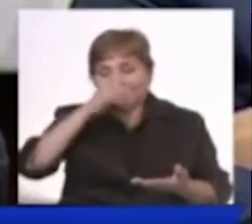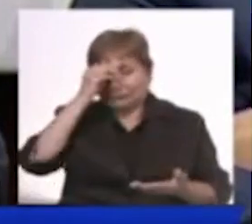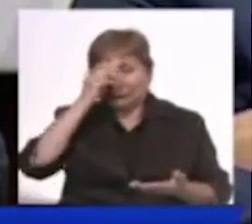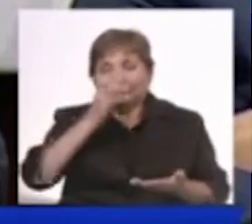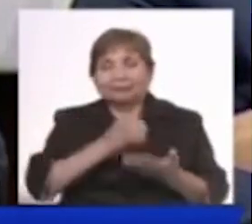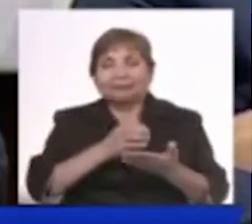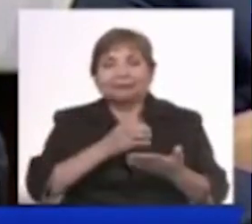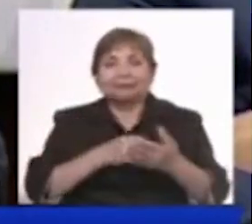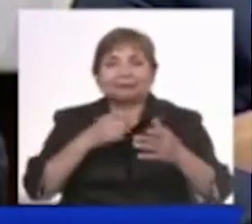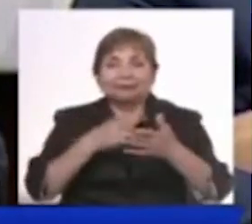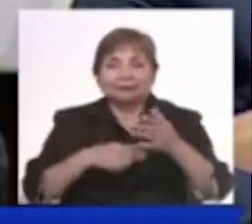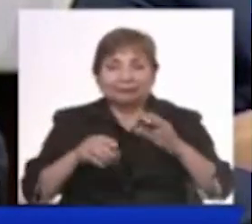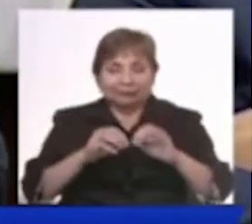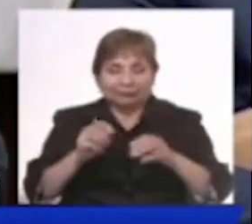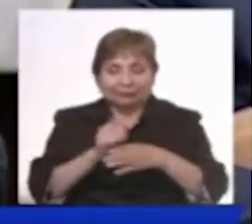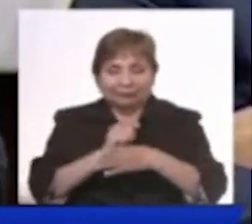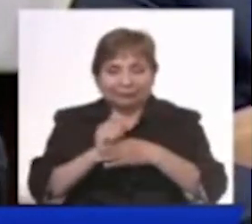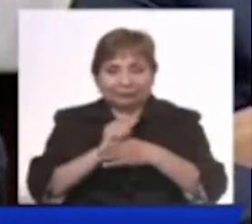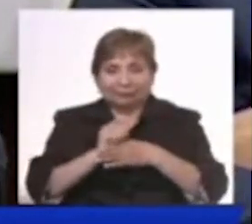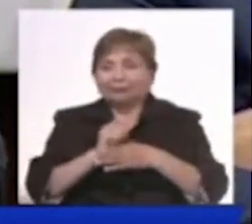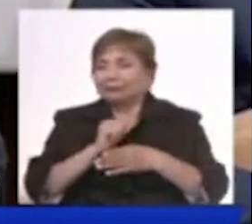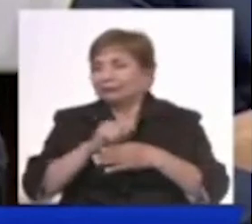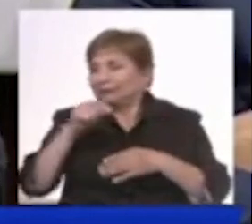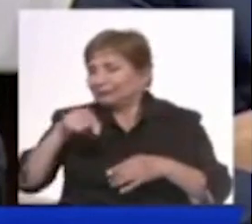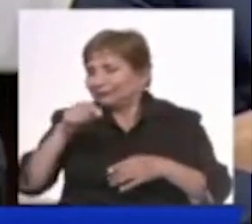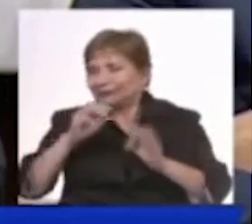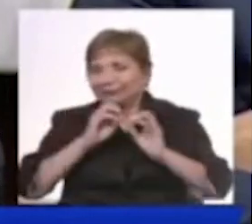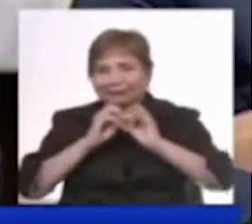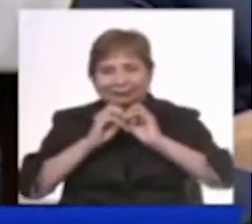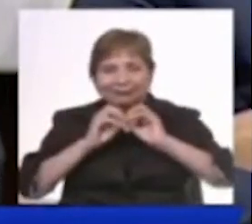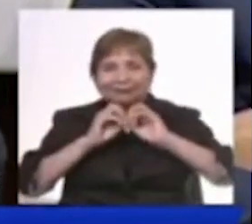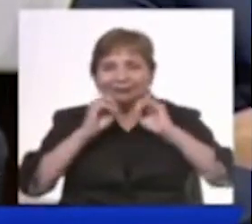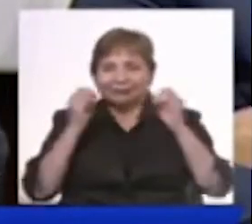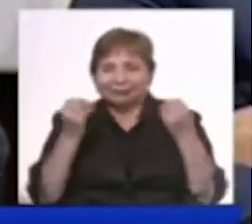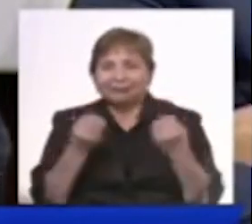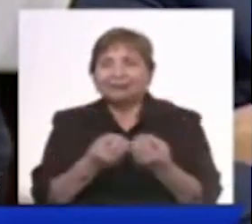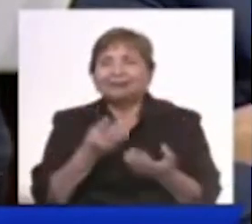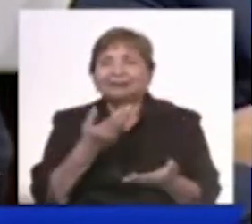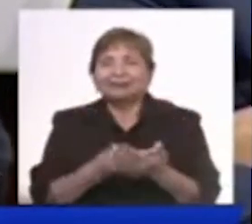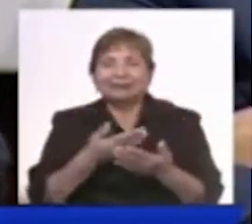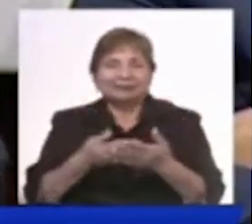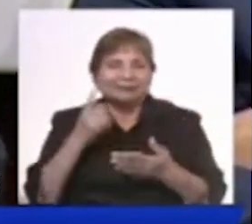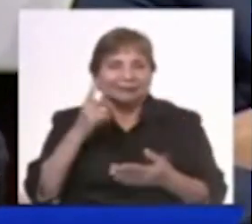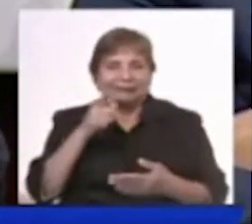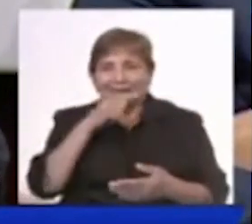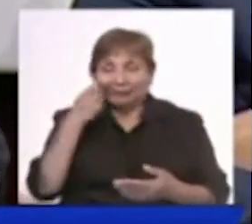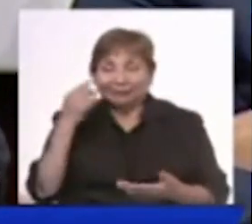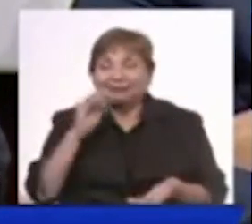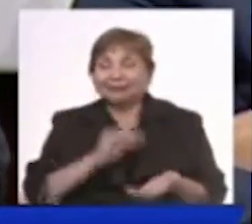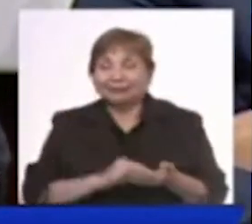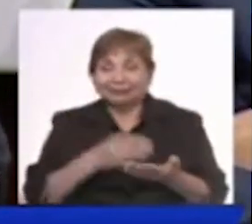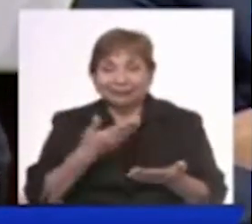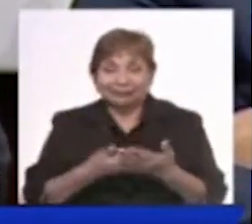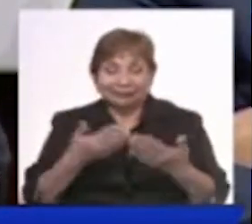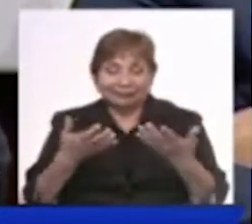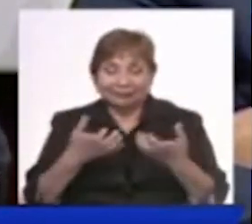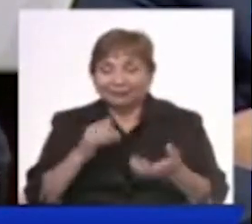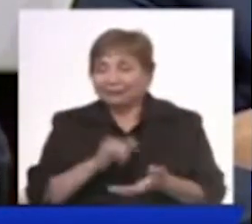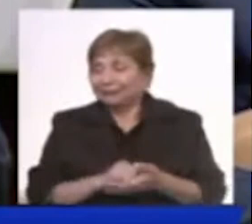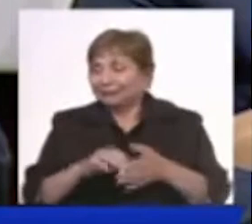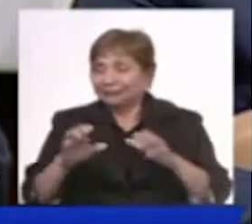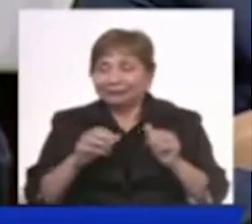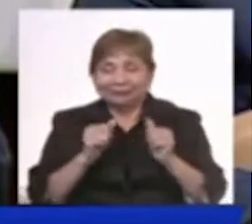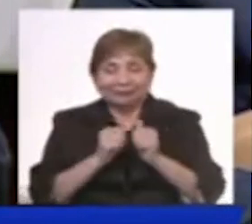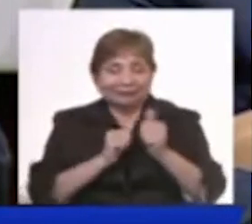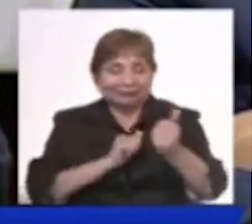aprendida y que lo vamos a poner en práctica en esta reorganización, es que cada vez que se haga